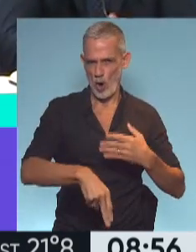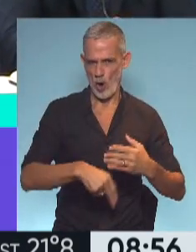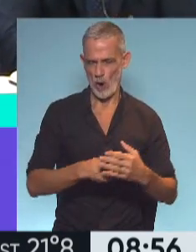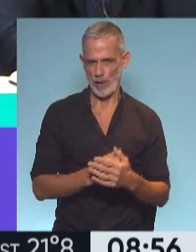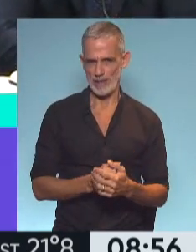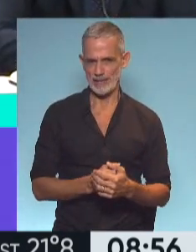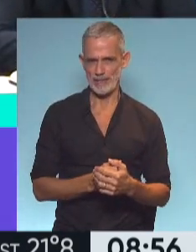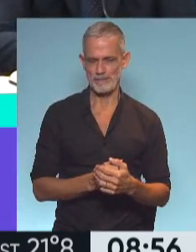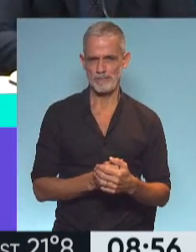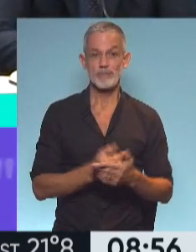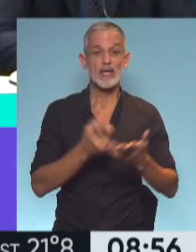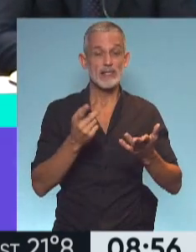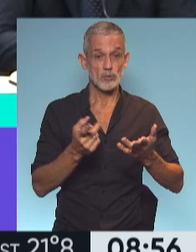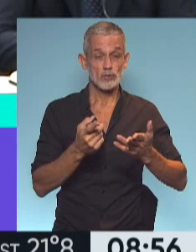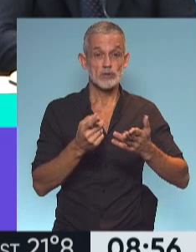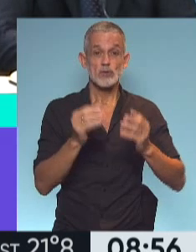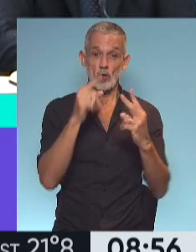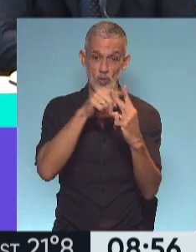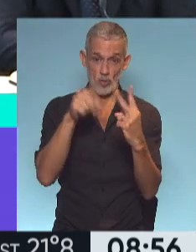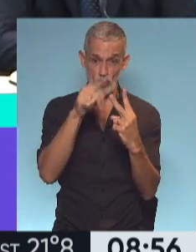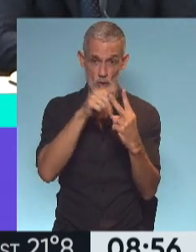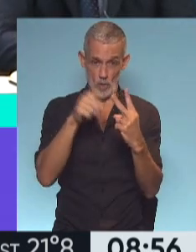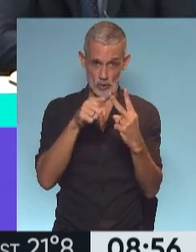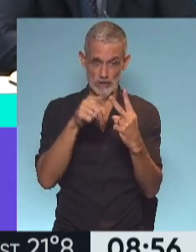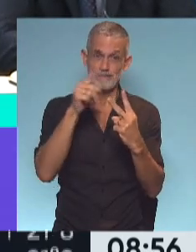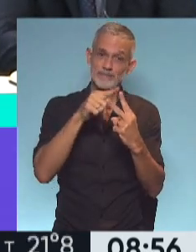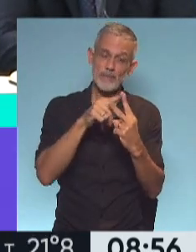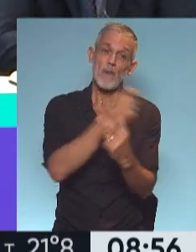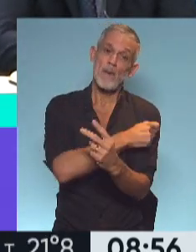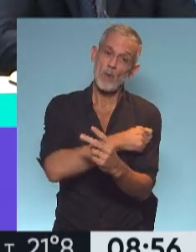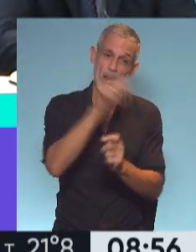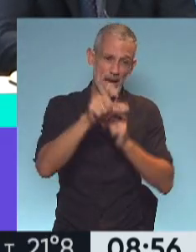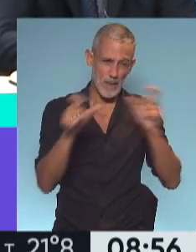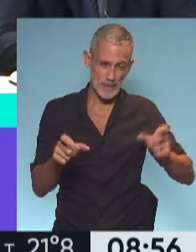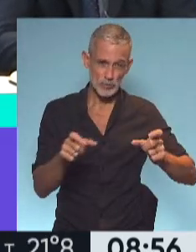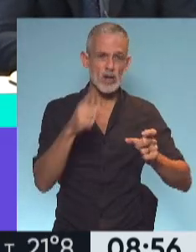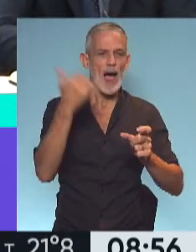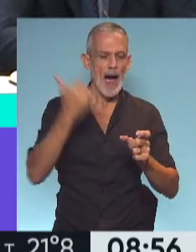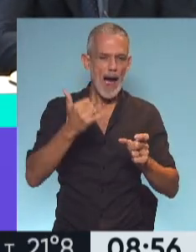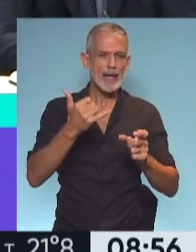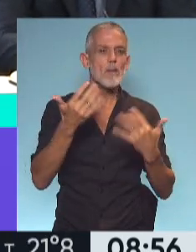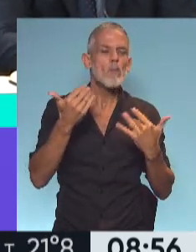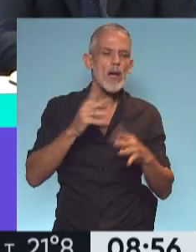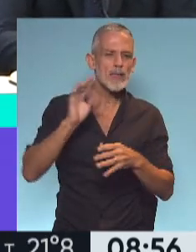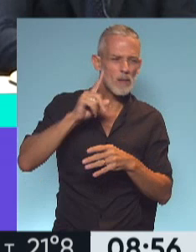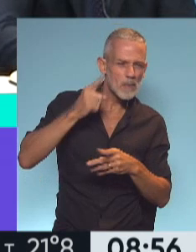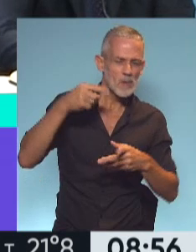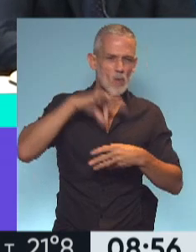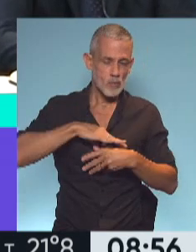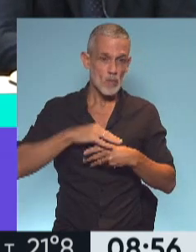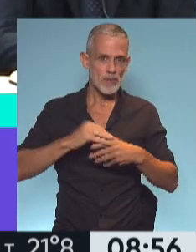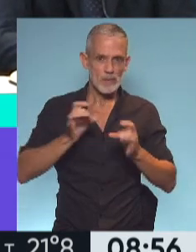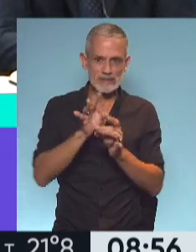Entonces, son dos cosas. Es vacunar a las personas que tienen condiciones de riesgo y bajar la